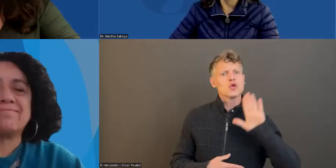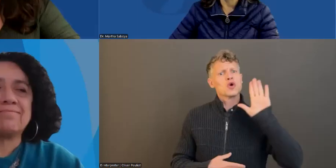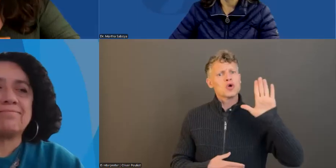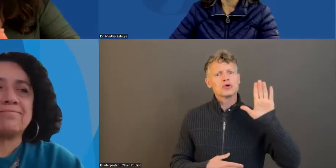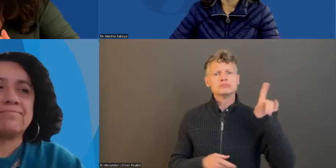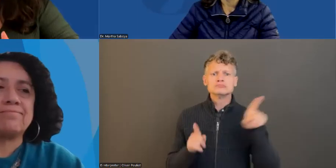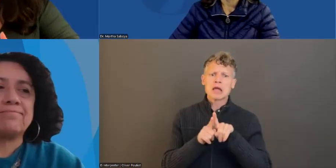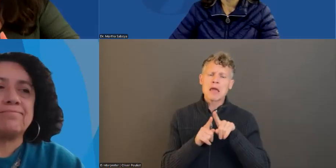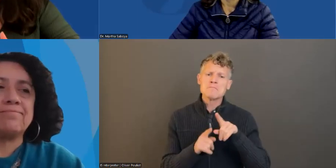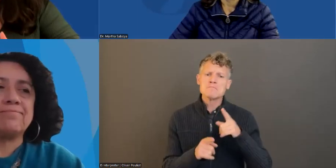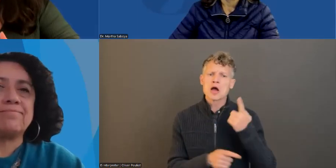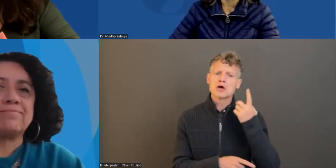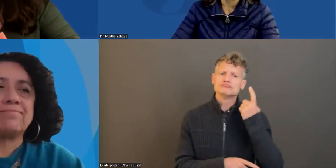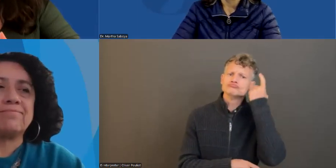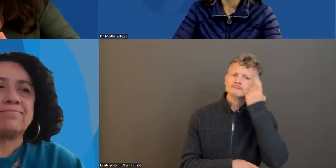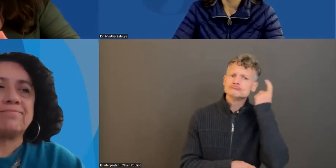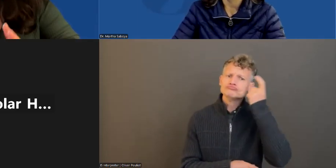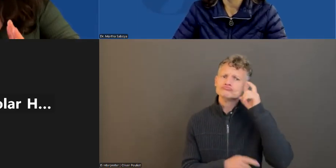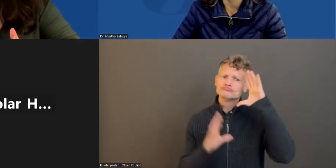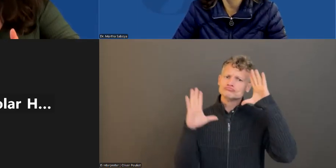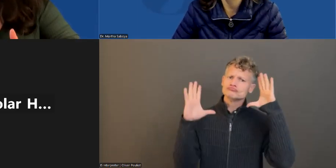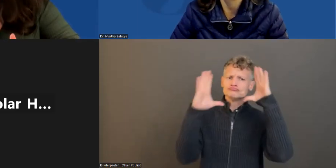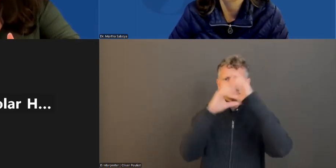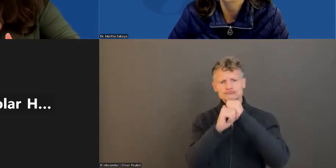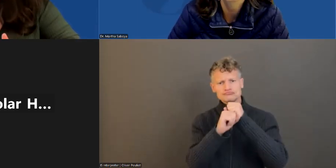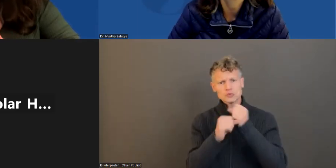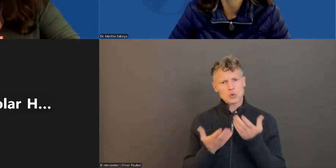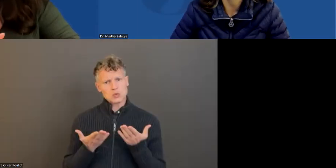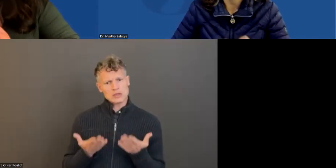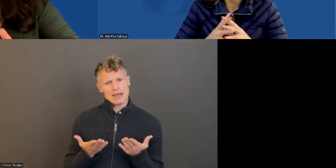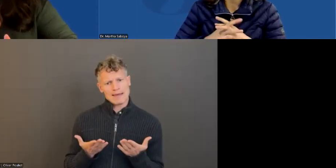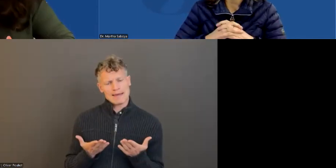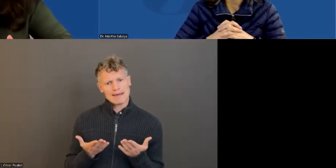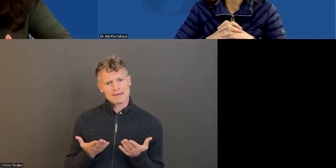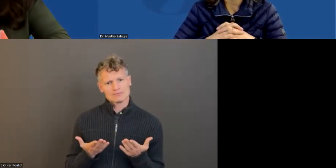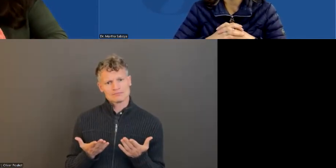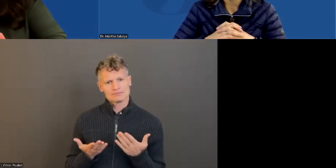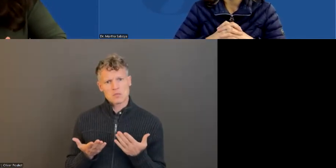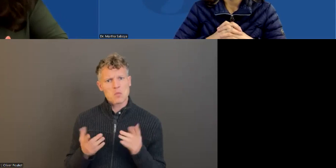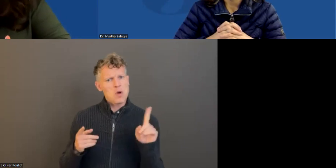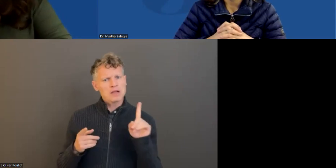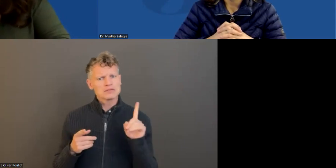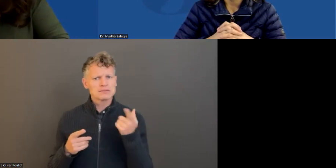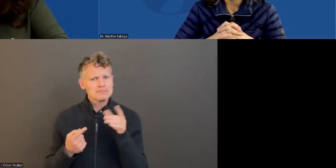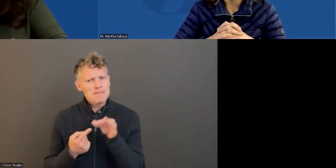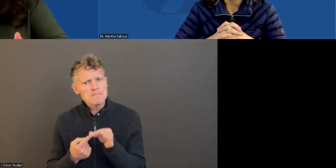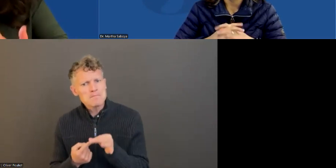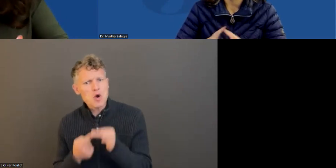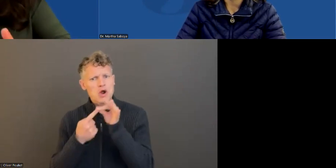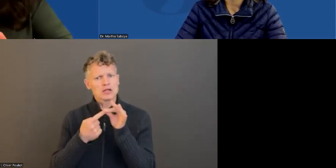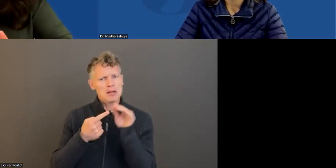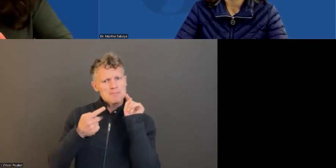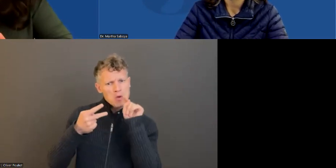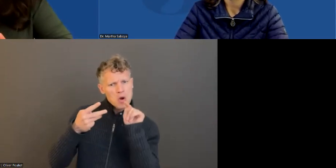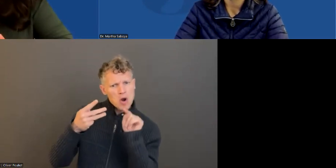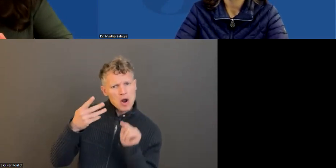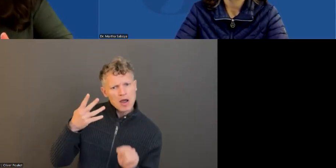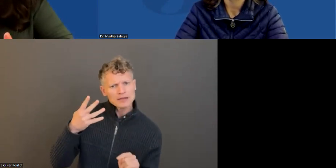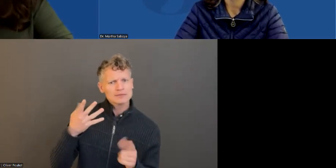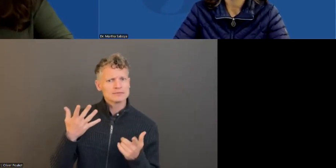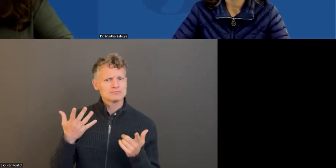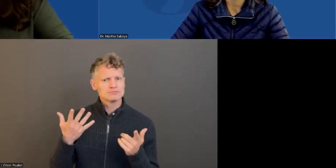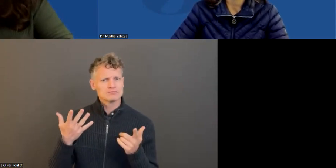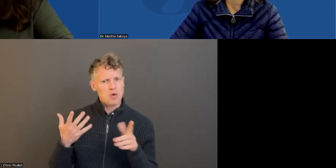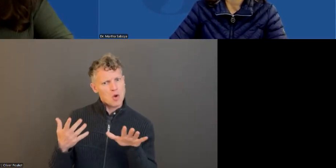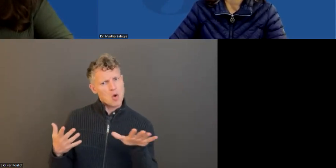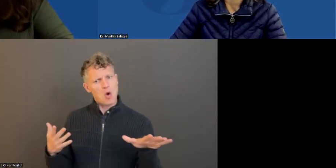que comparta con nosotros sus comentarios finales, reflexiones acerca de la conversación del día de hoy y que nos sugiera algunas de las